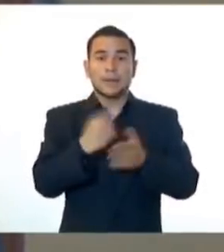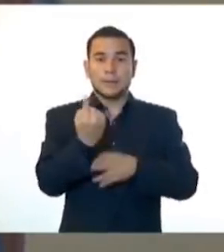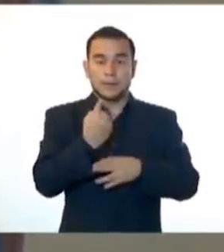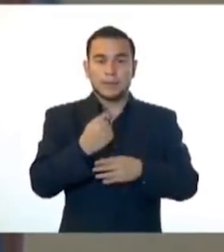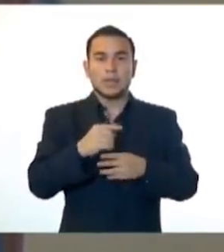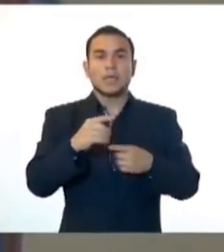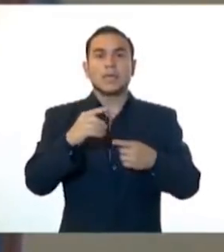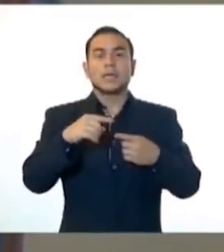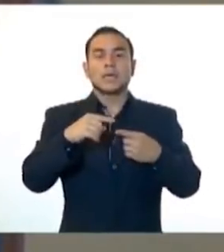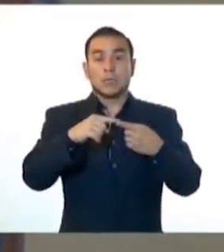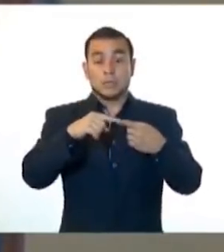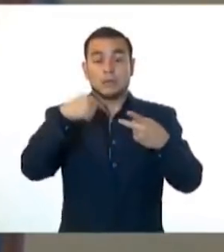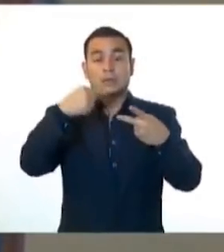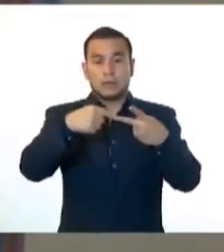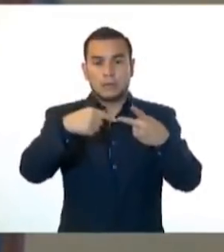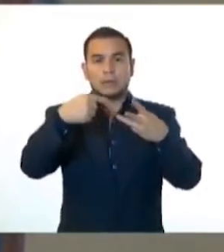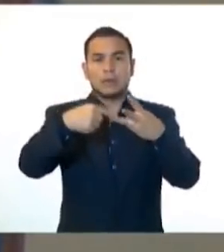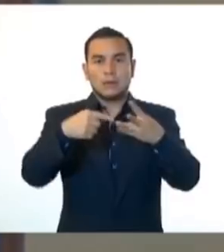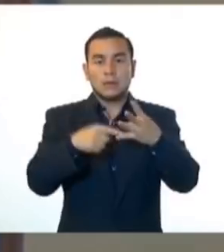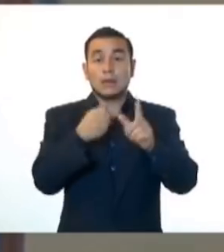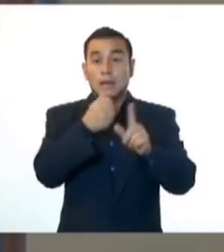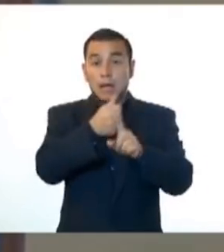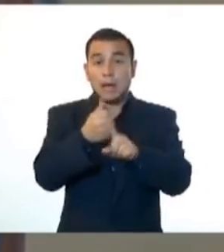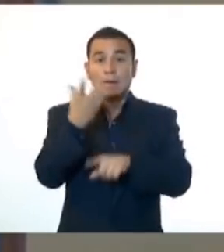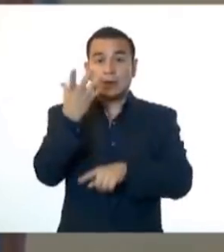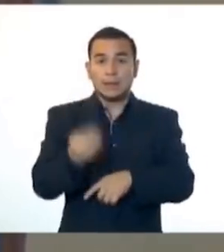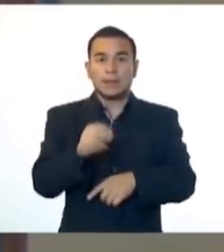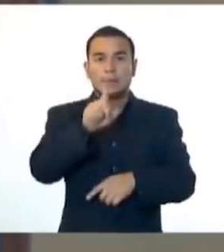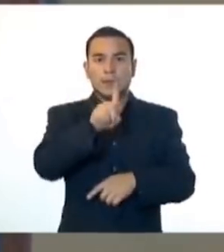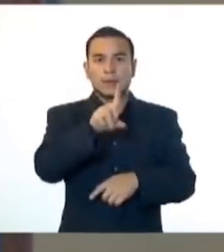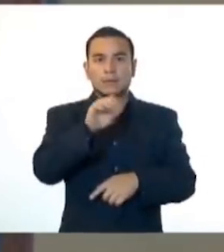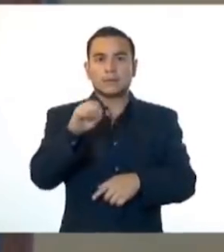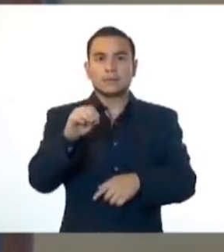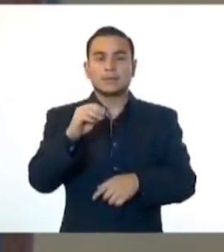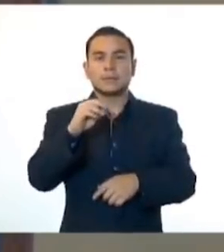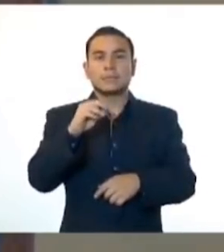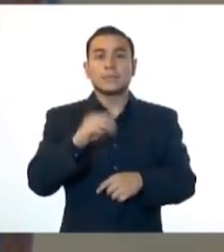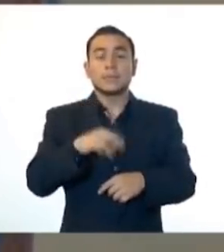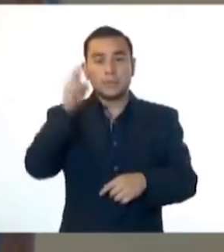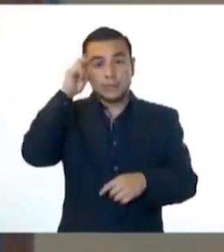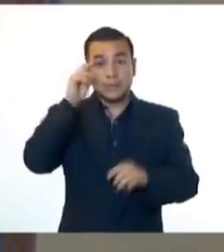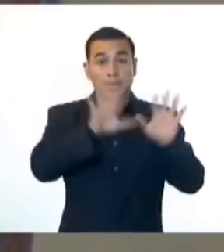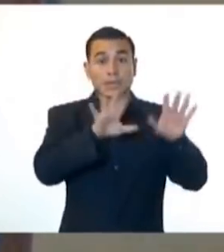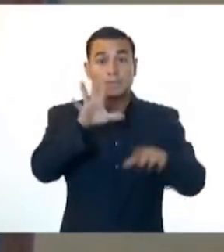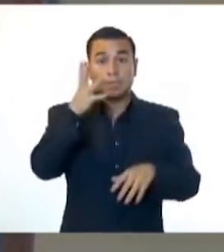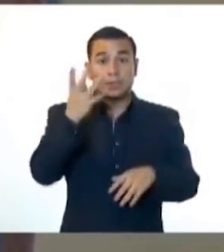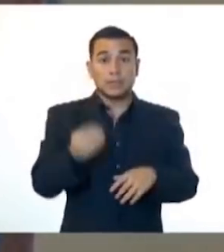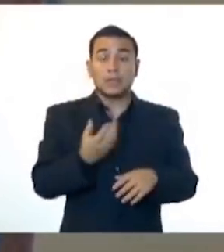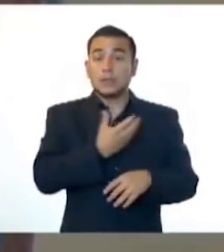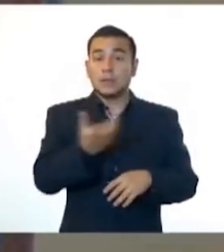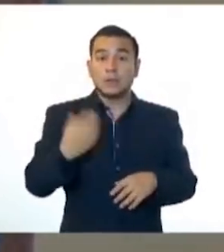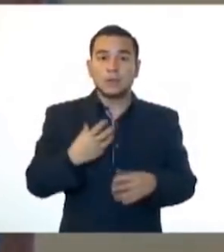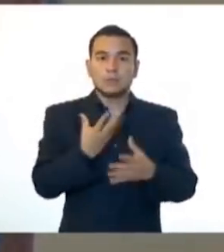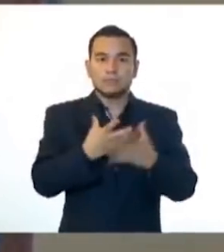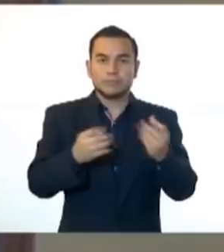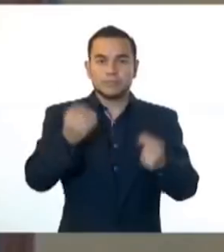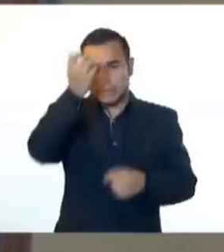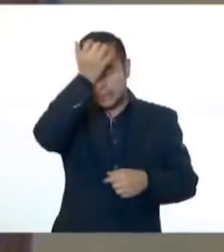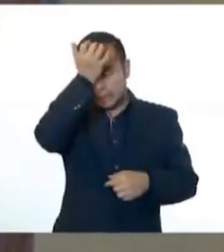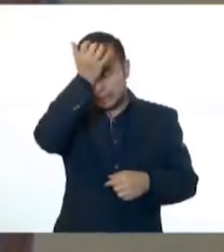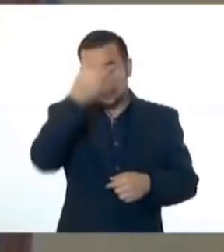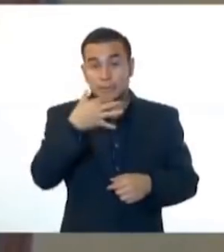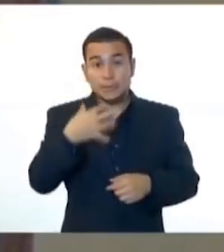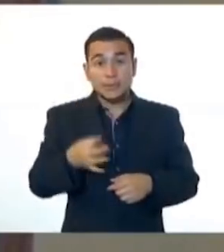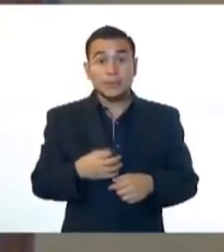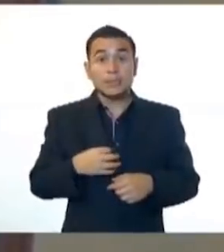100.000 y así hasta llegar al 1.5 millones de familias y esperamos que en estos 15 días resolver los errores que van a ir saliendo y las personas que van a reclamar